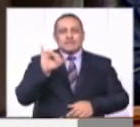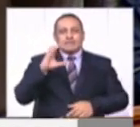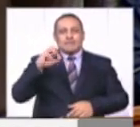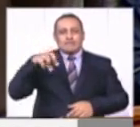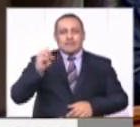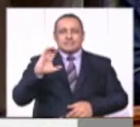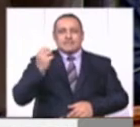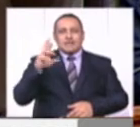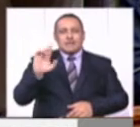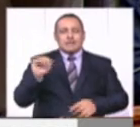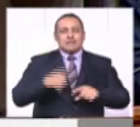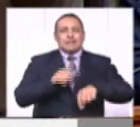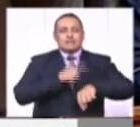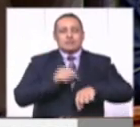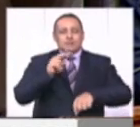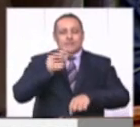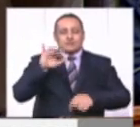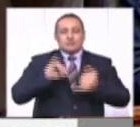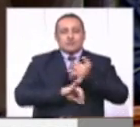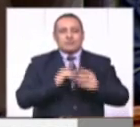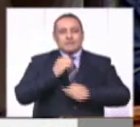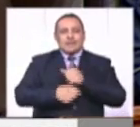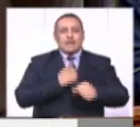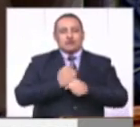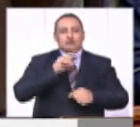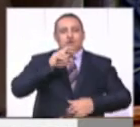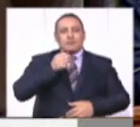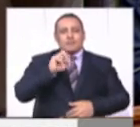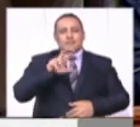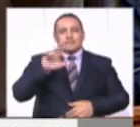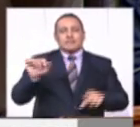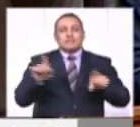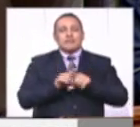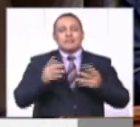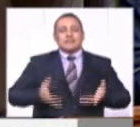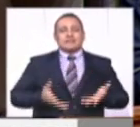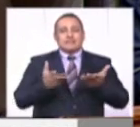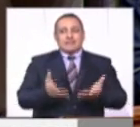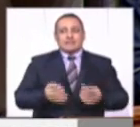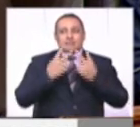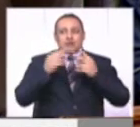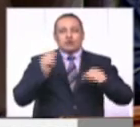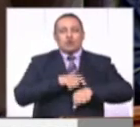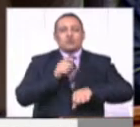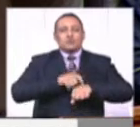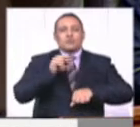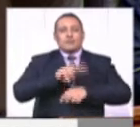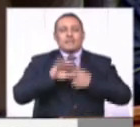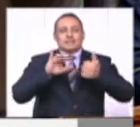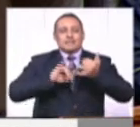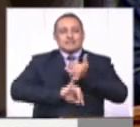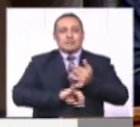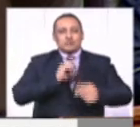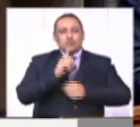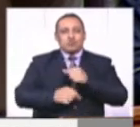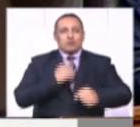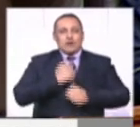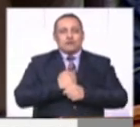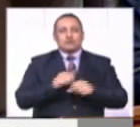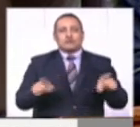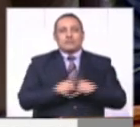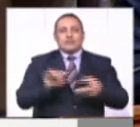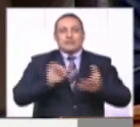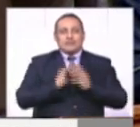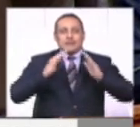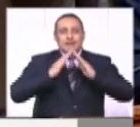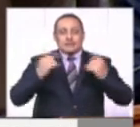p-c de fecha 25 de septiembre del 2023 entregada con fecha 26 de septiembre del mismo año en el